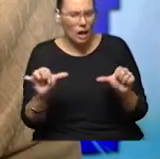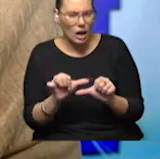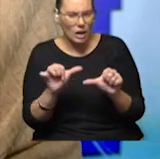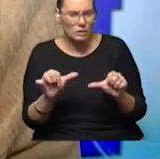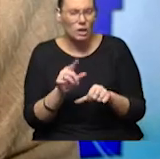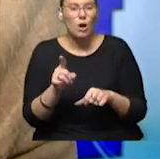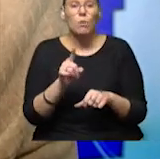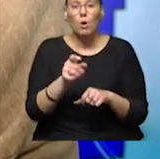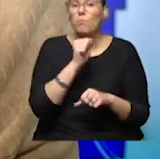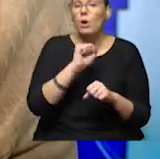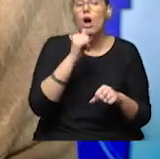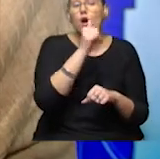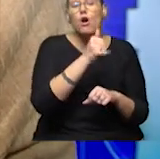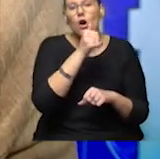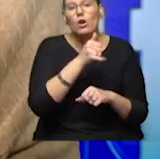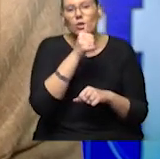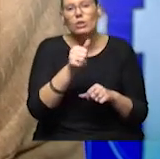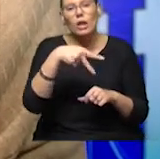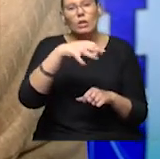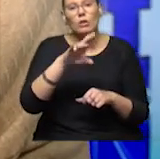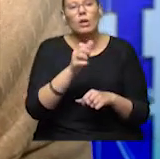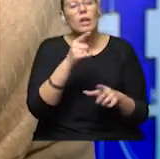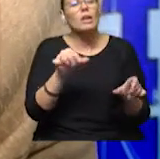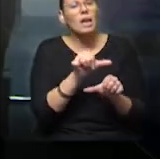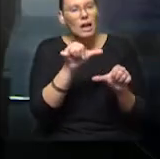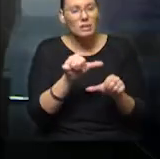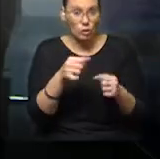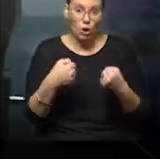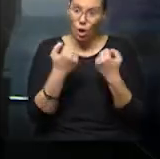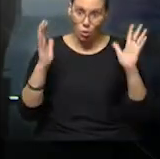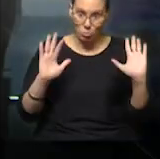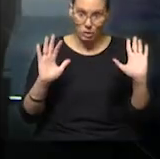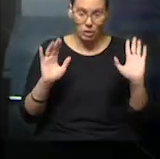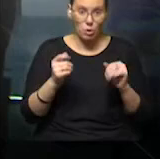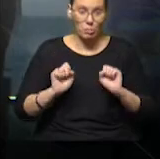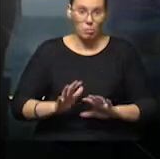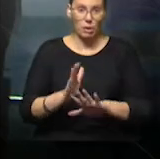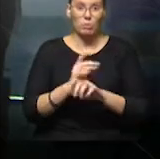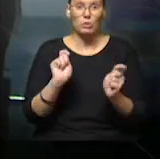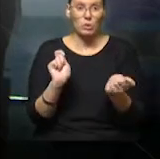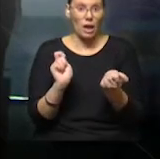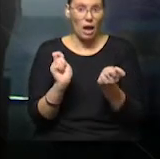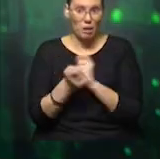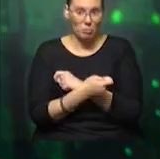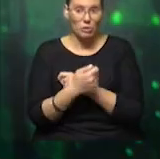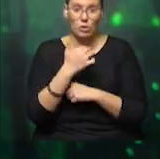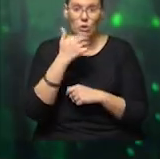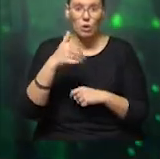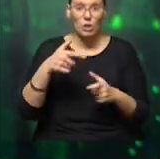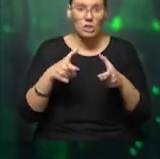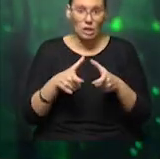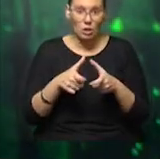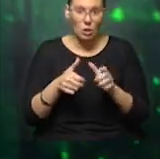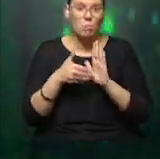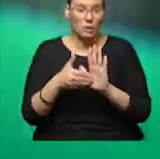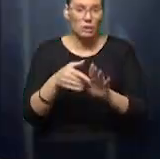que vos desafío, nos cuentes qué desafío, que hace Noé, y Noé que nos cuente. Esto es improvisado, Sí, además yo estoy cambiando todo el tiempo y como yo no saqué el disco que lo voy a